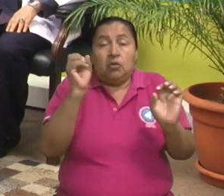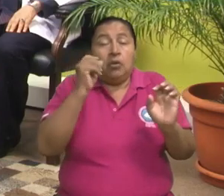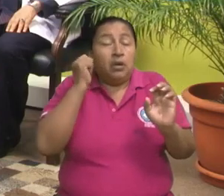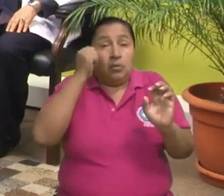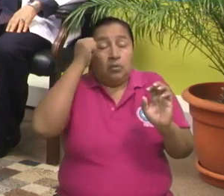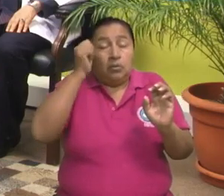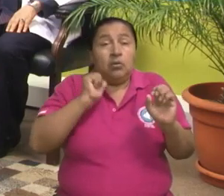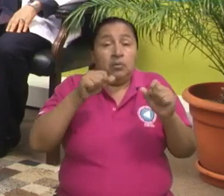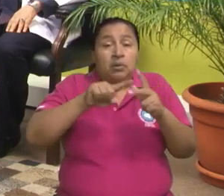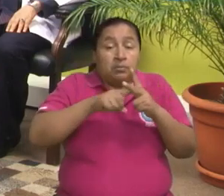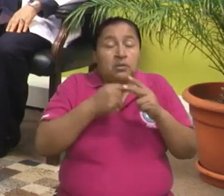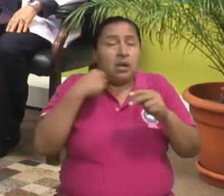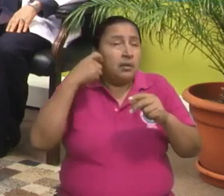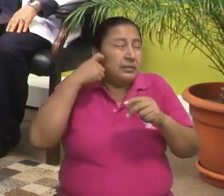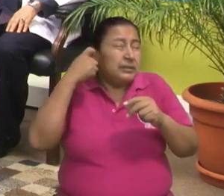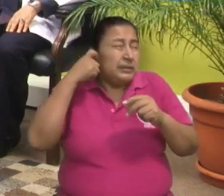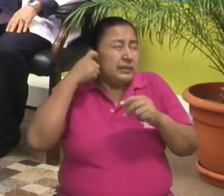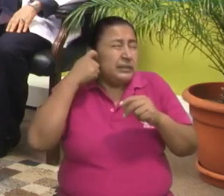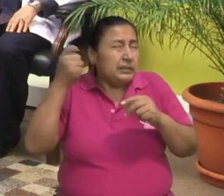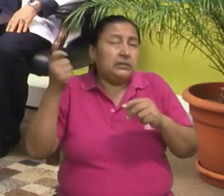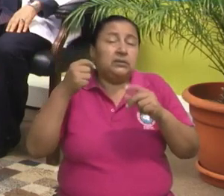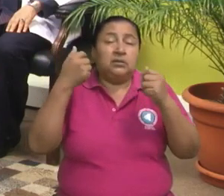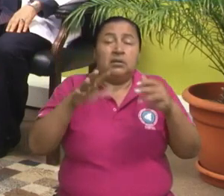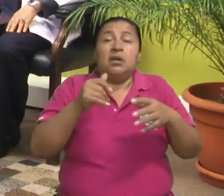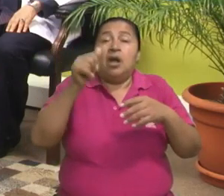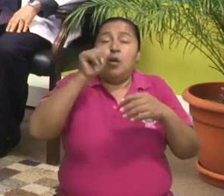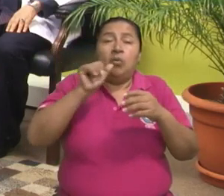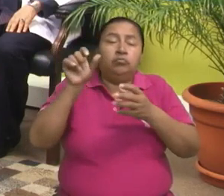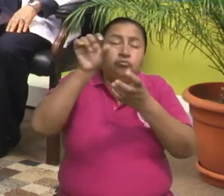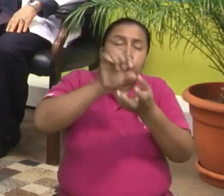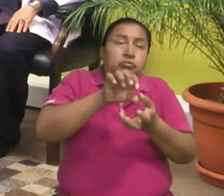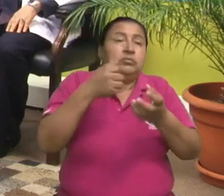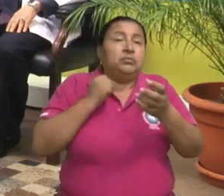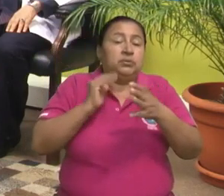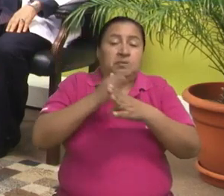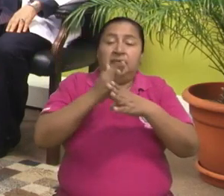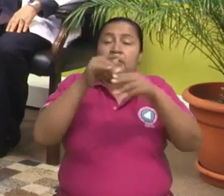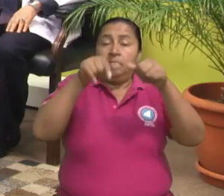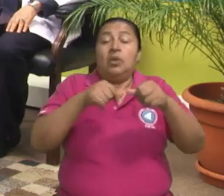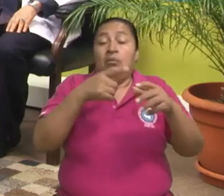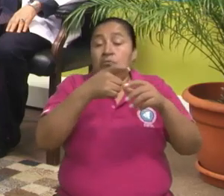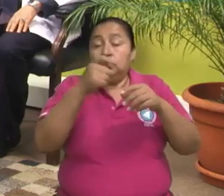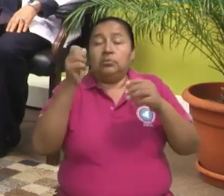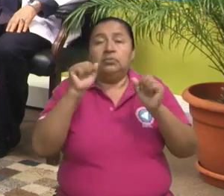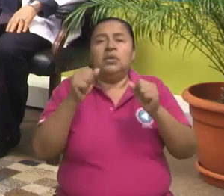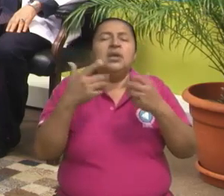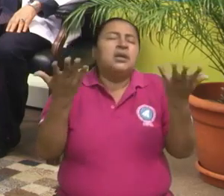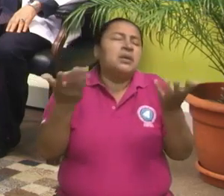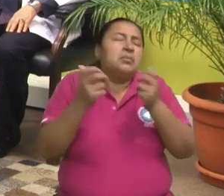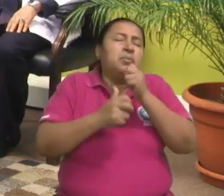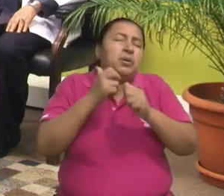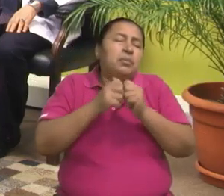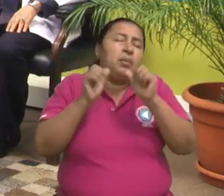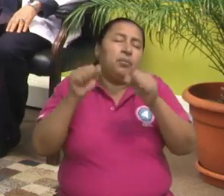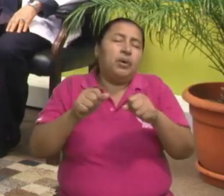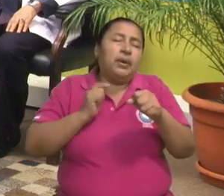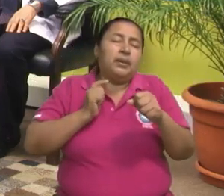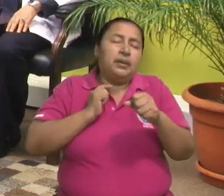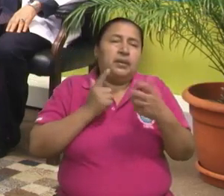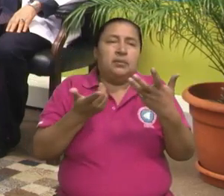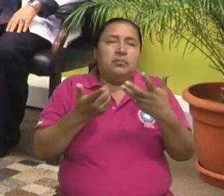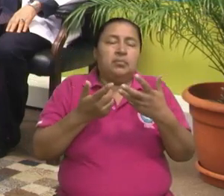comienza a rascarse buscando como secarse se mete agua o sea todo por secarse esos animalitos qué problemas pueden causar ese tipo de